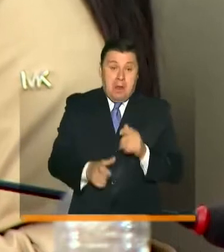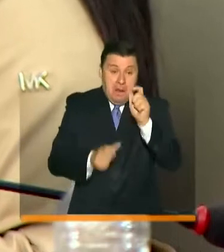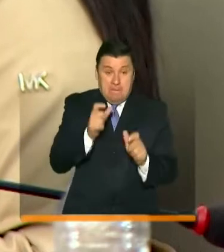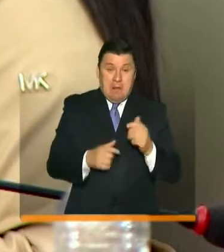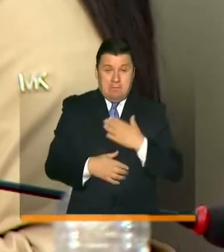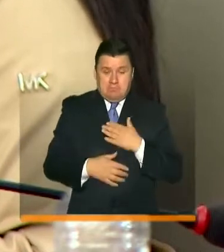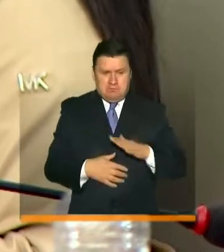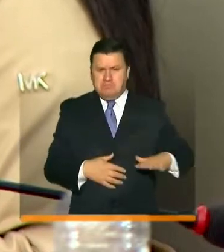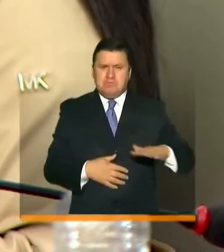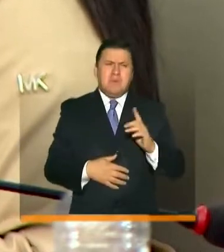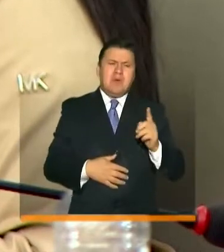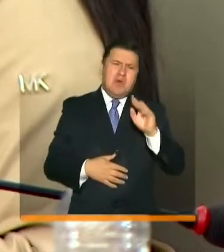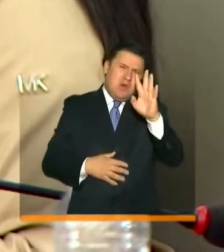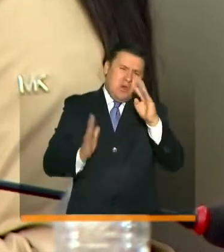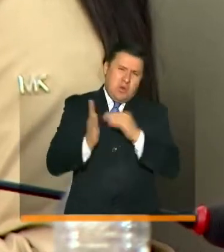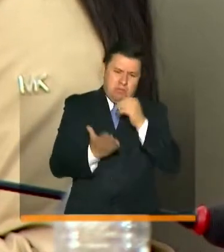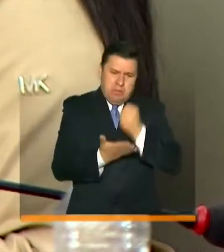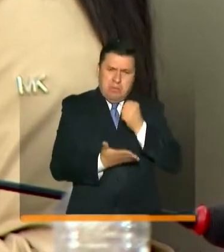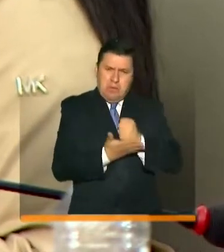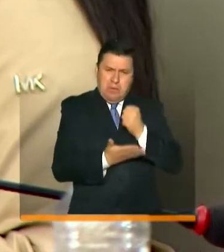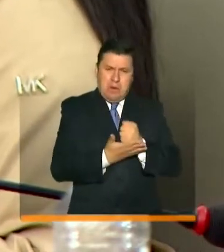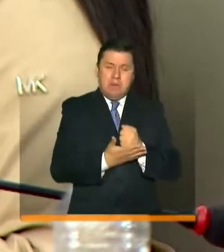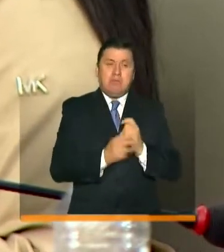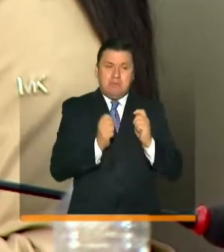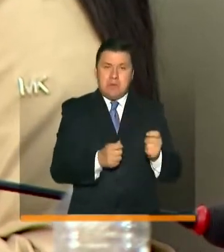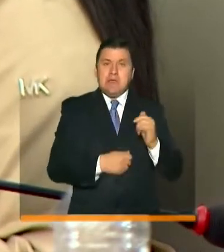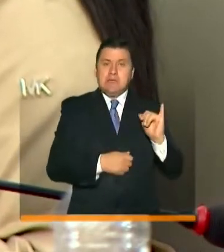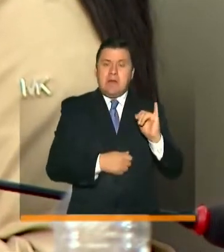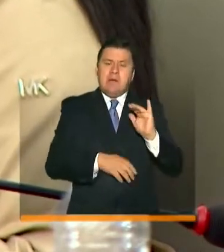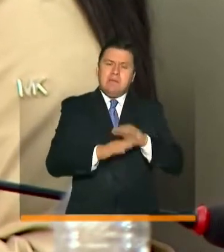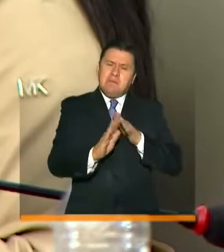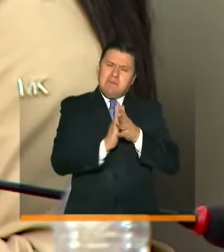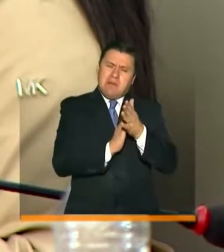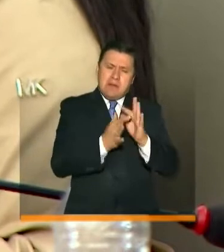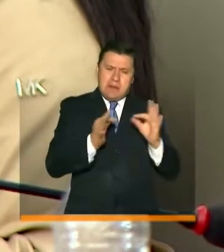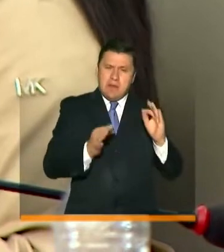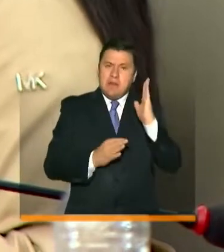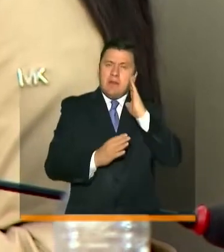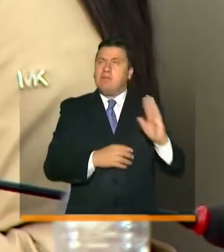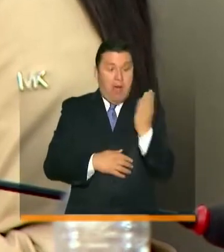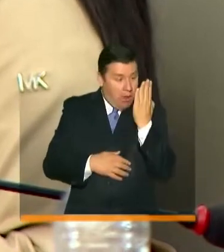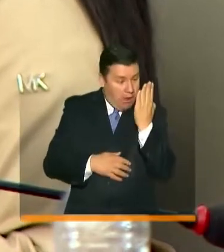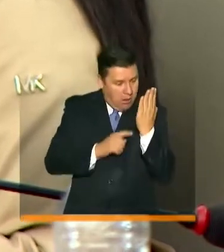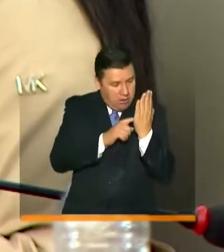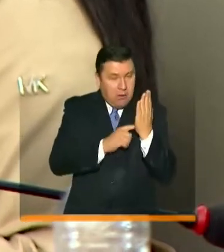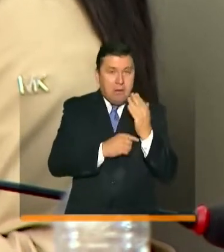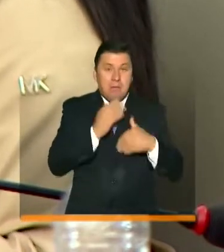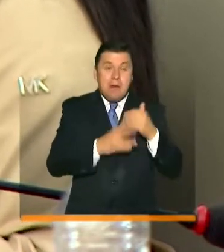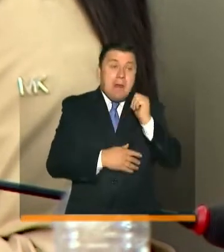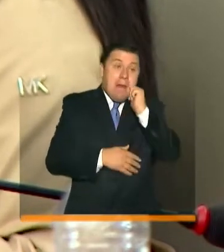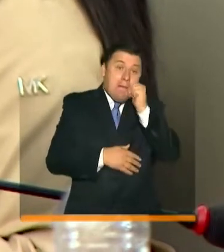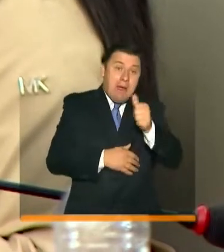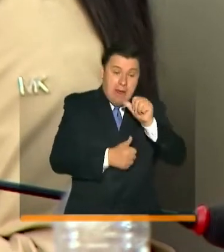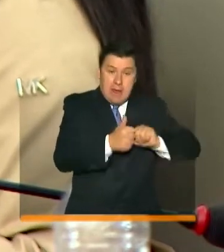personas beneficiarias de estos de más de 4.000 títulos que se van a entregar han recibido un mensaje de texto a su celular. Y a partir de mañana cada